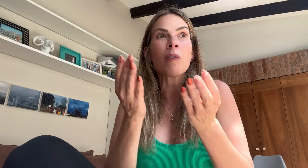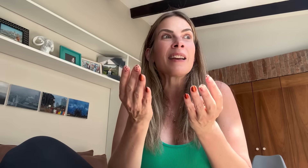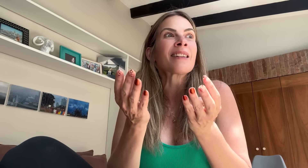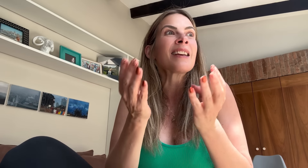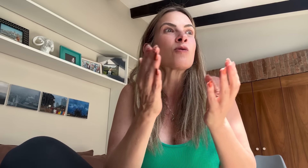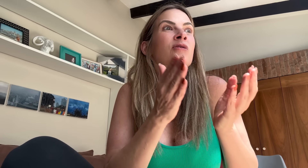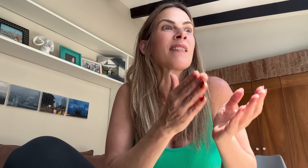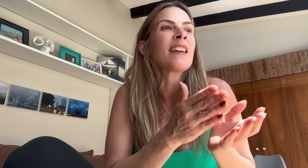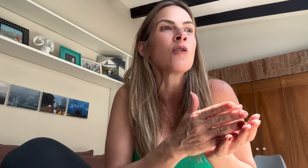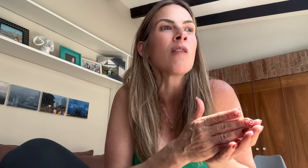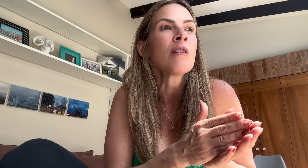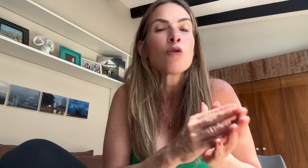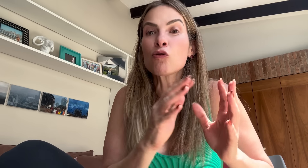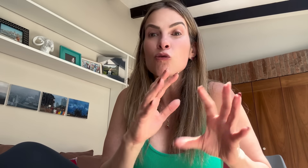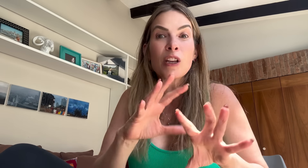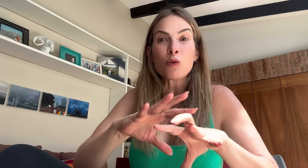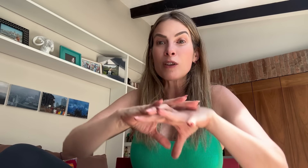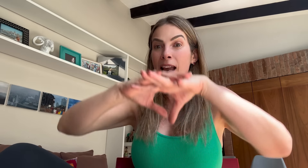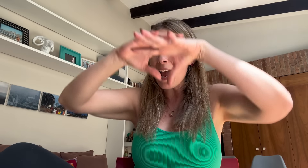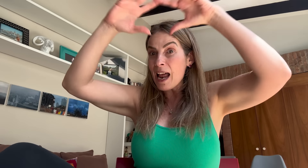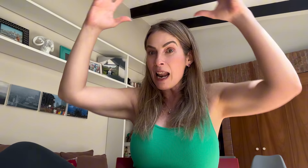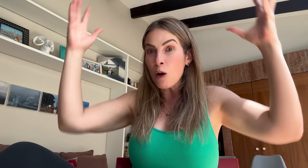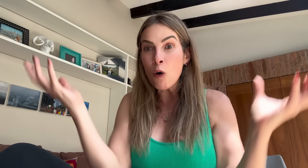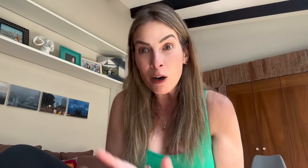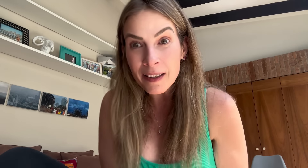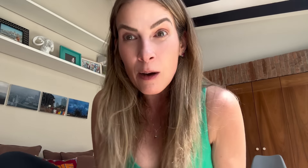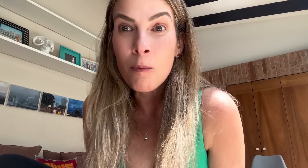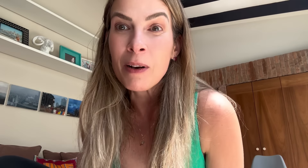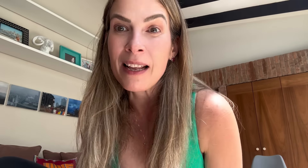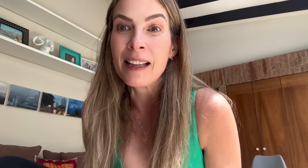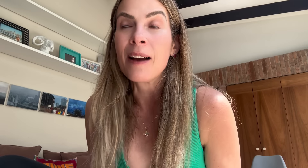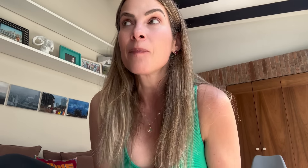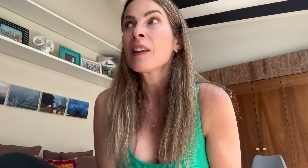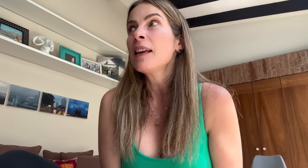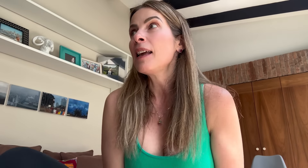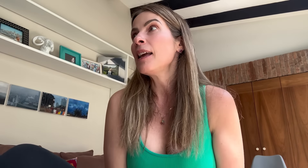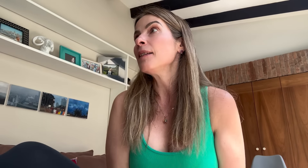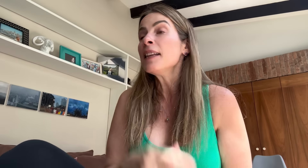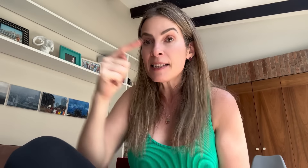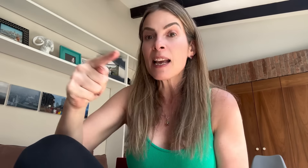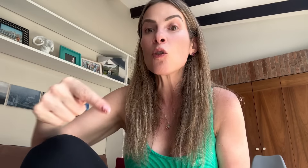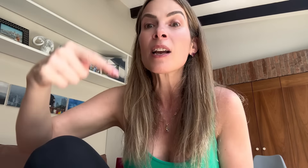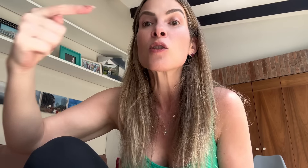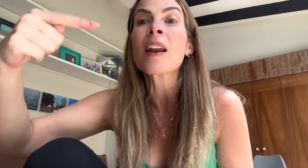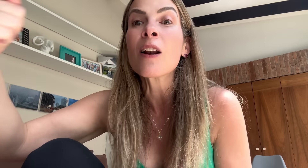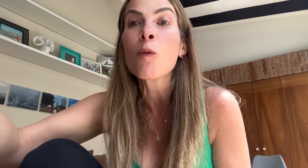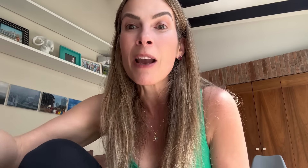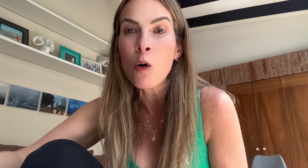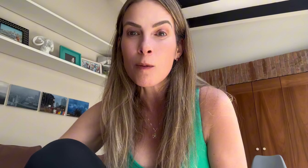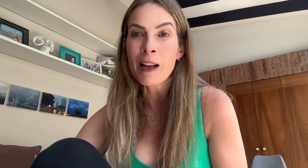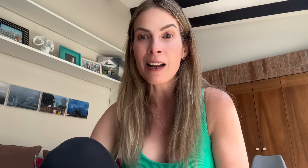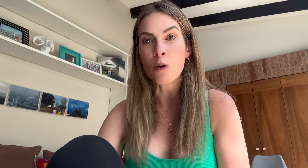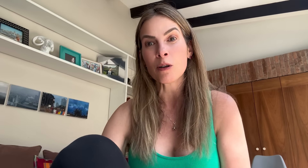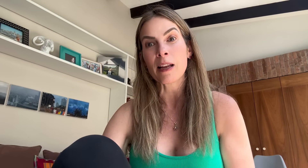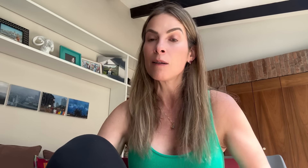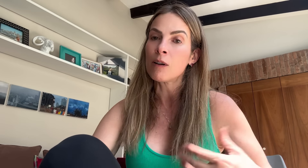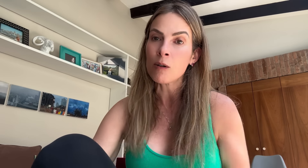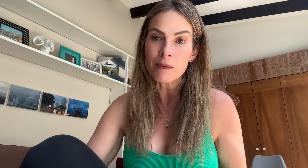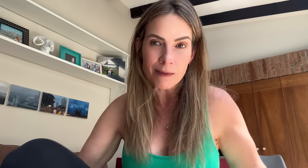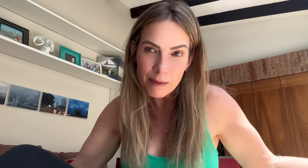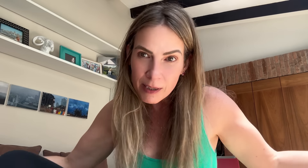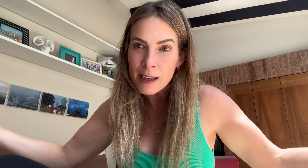cuando Ernesto Zedillo sustituye a la Corte completa. Diciendo que eso era lo mejor para la Corte,